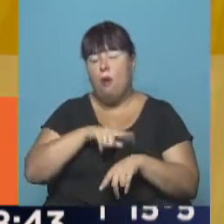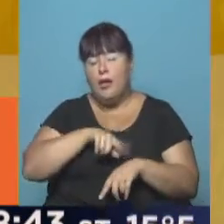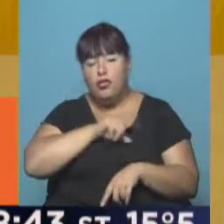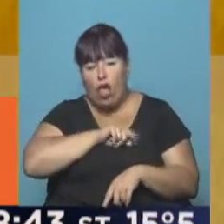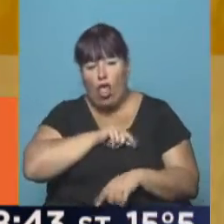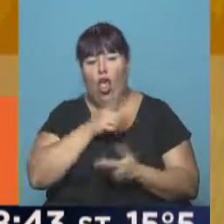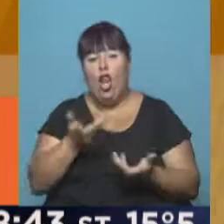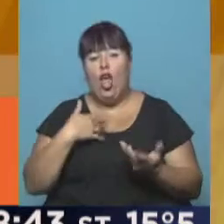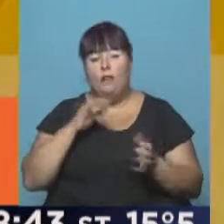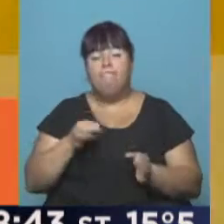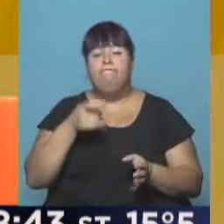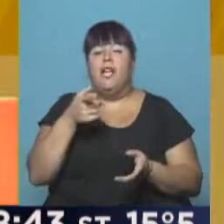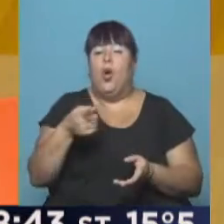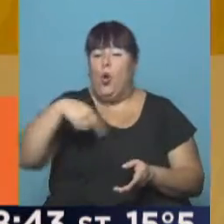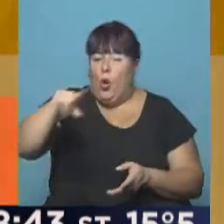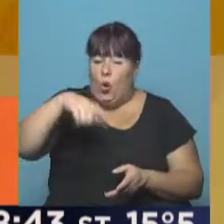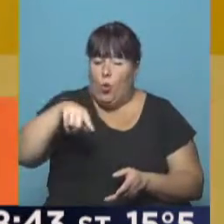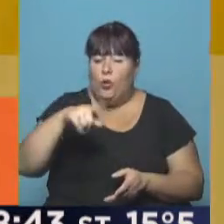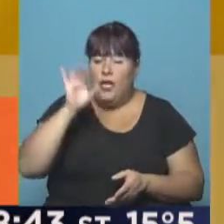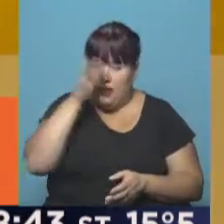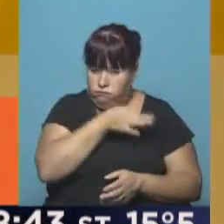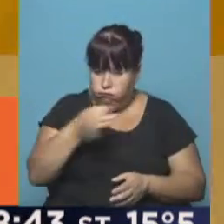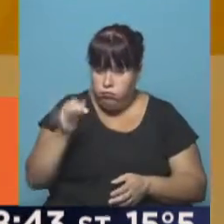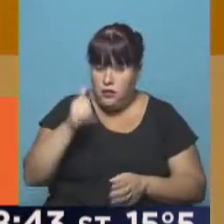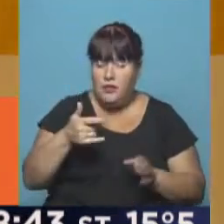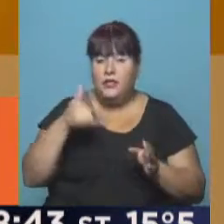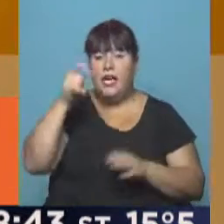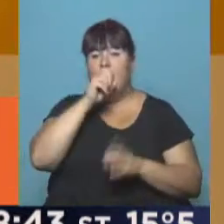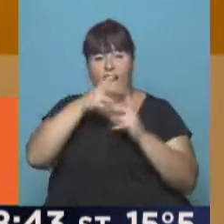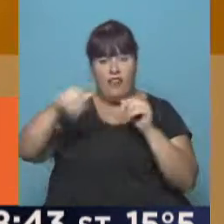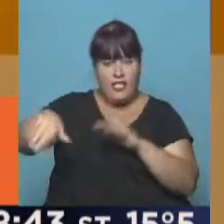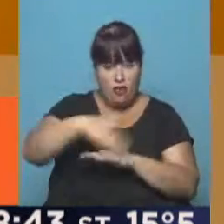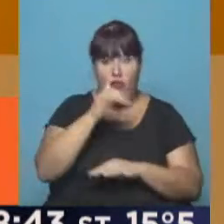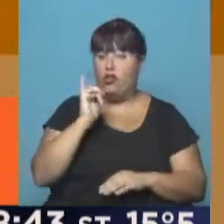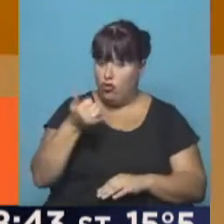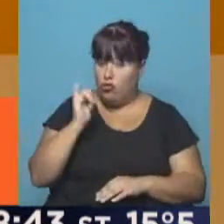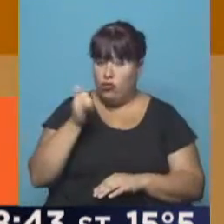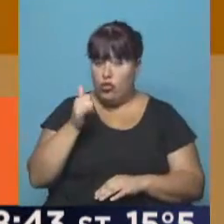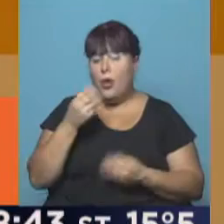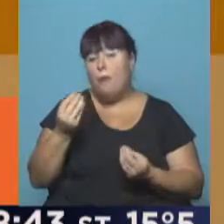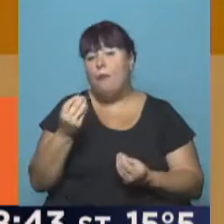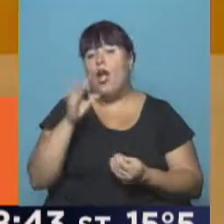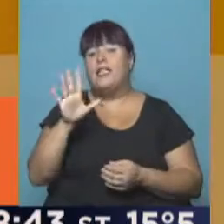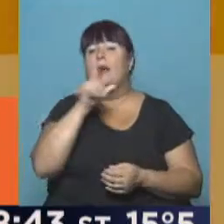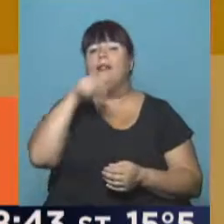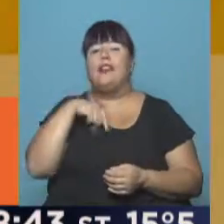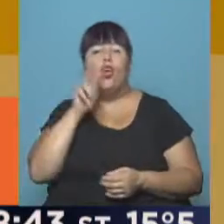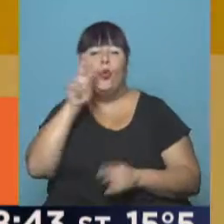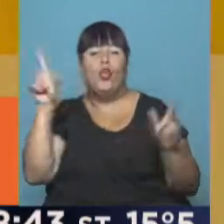momento que estás viviendo, digo, ¿ustedes les consta que salió del concierto? Sí, porque estaba en TN,